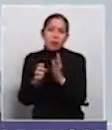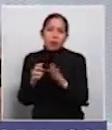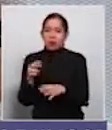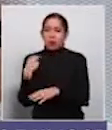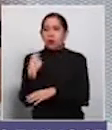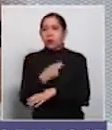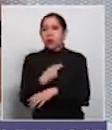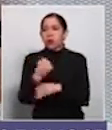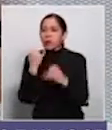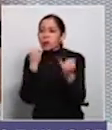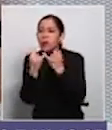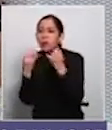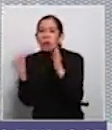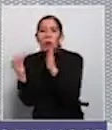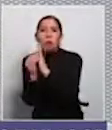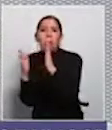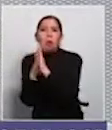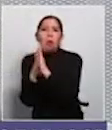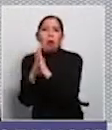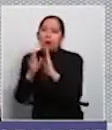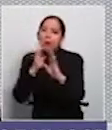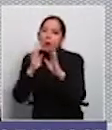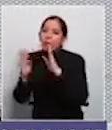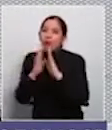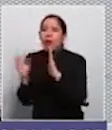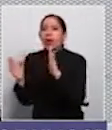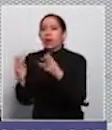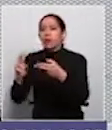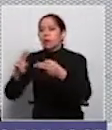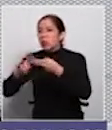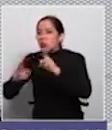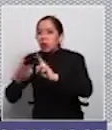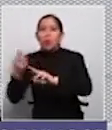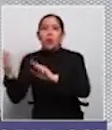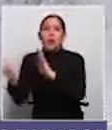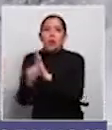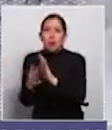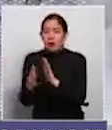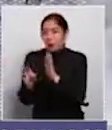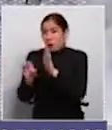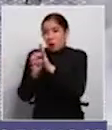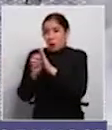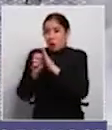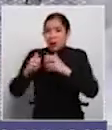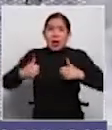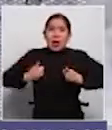proporcionar datos a estos probables acosadores. Si es una menor de edad, si es una